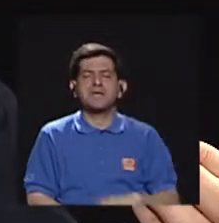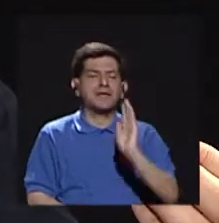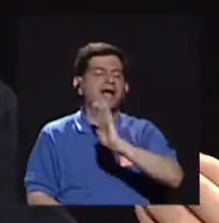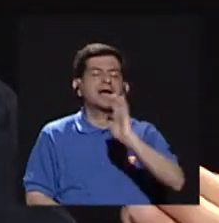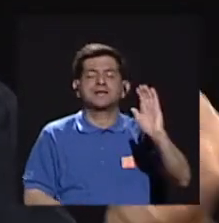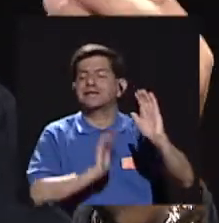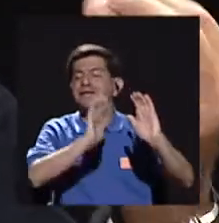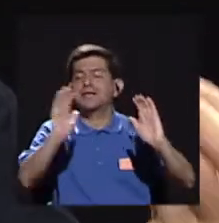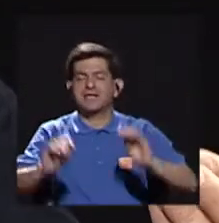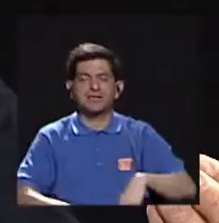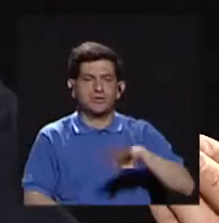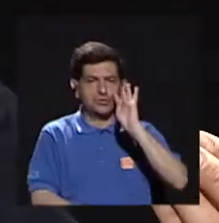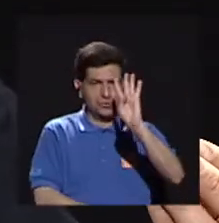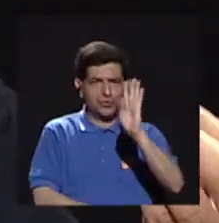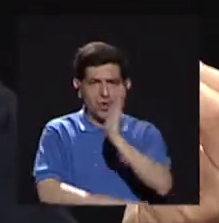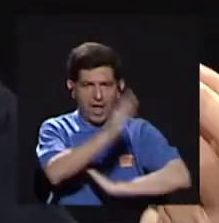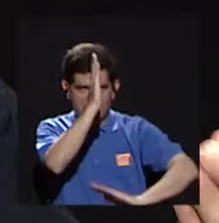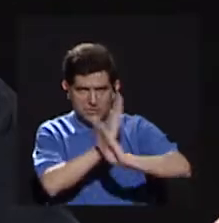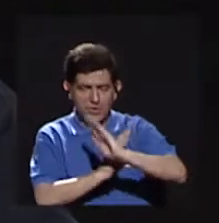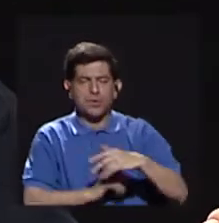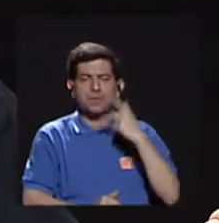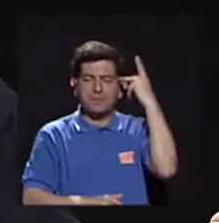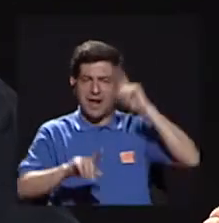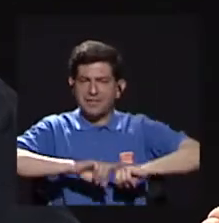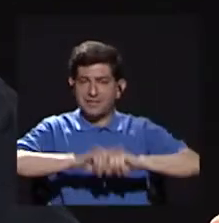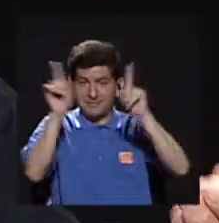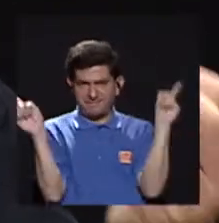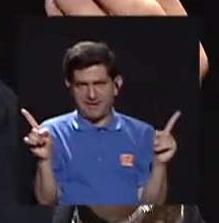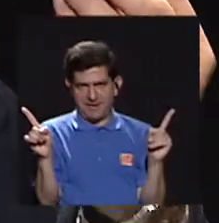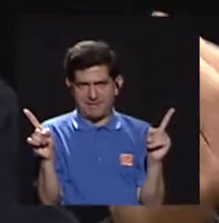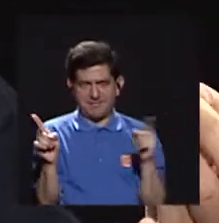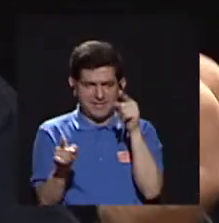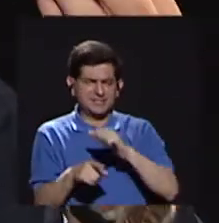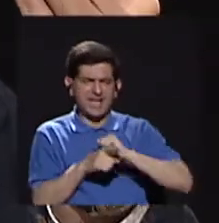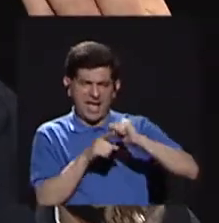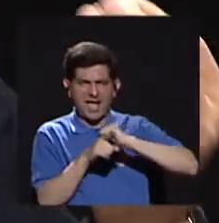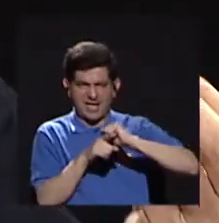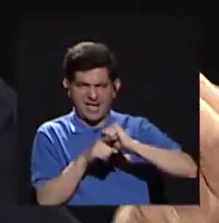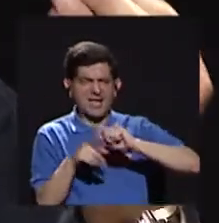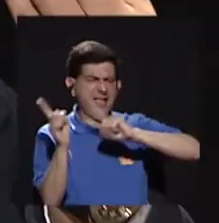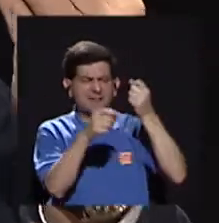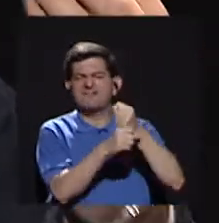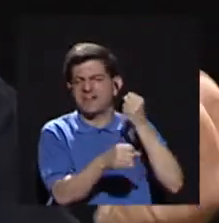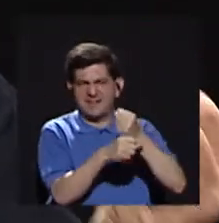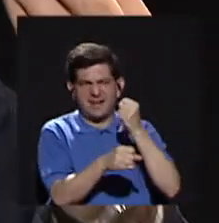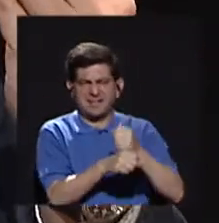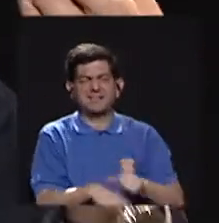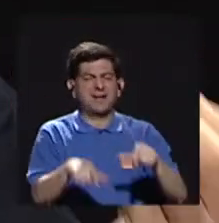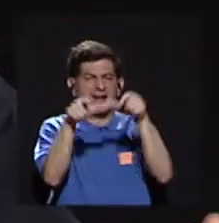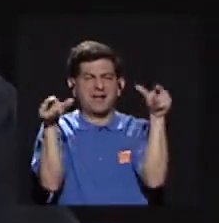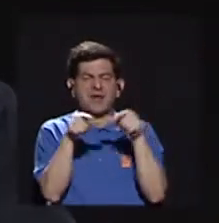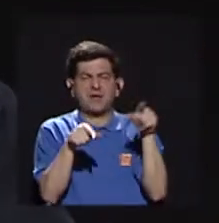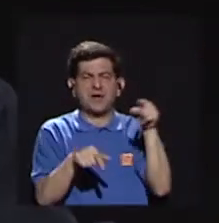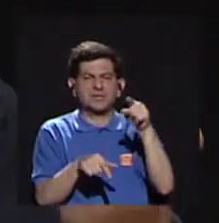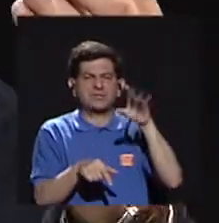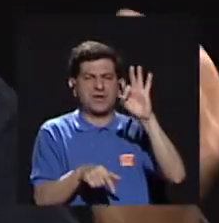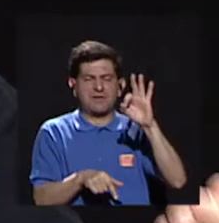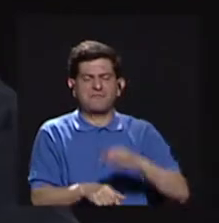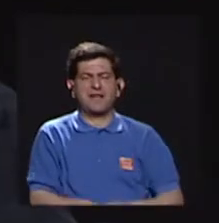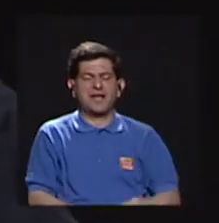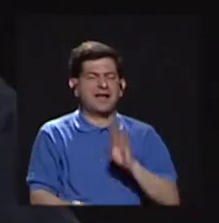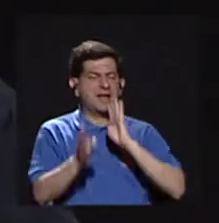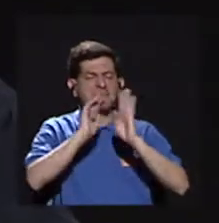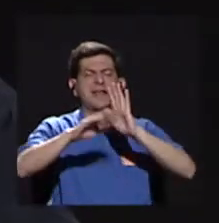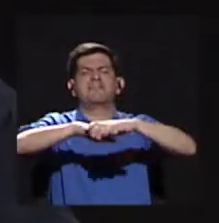chiquitos cuatro niños con discapacidad de papás diferentes y les vamos a capacitar para que vayan a trabajar a una zona franca en el coyol y van a hablar